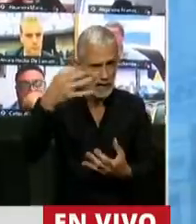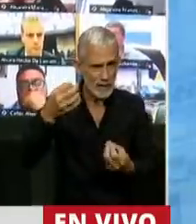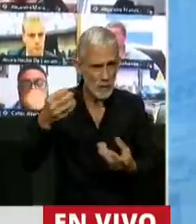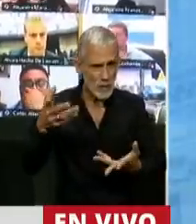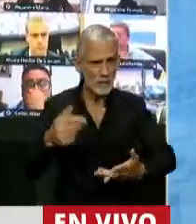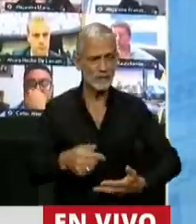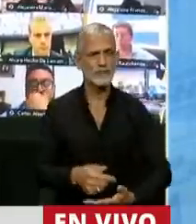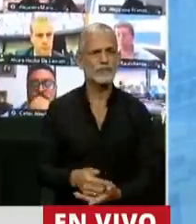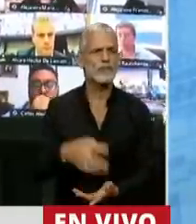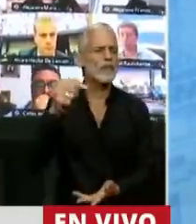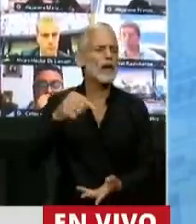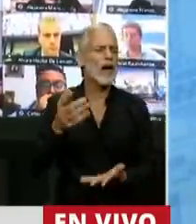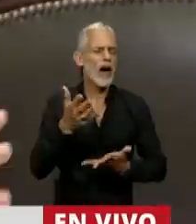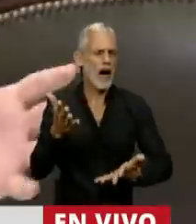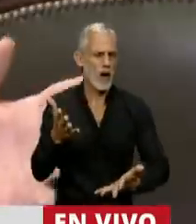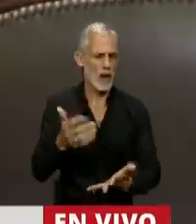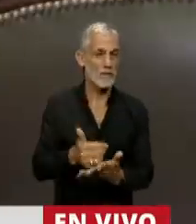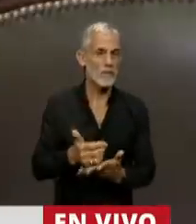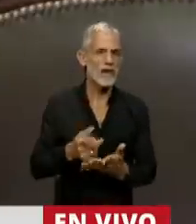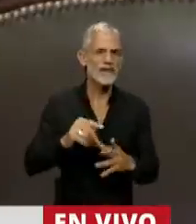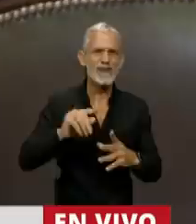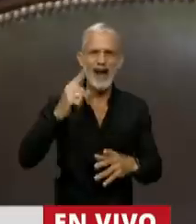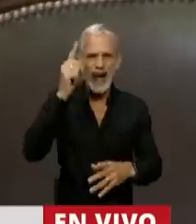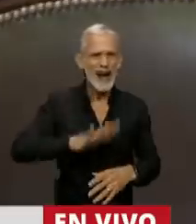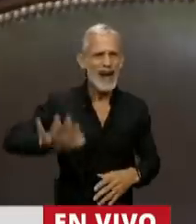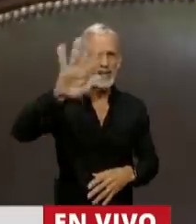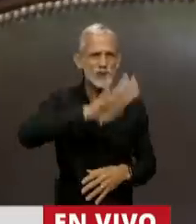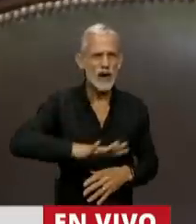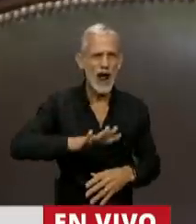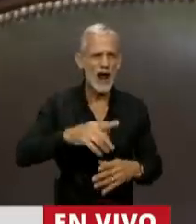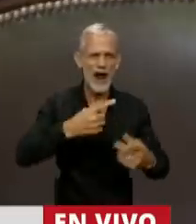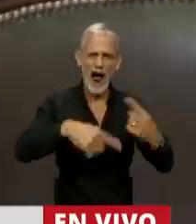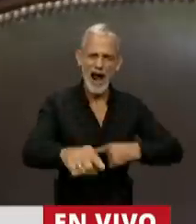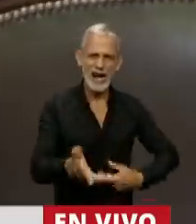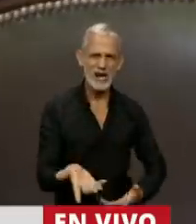Inteligentemente. Ahora, a nivel nacional hicieron todo al revés.